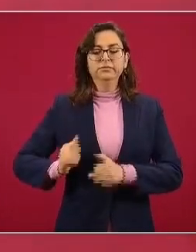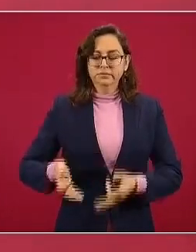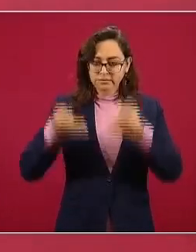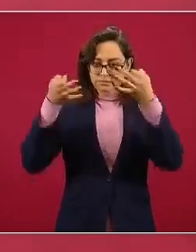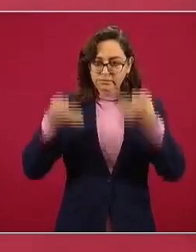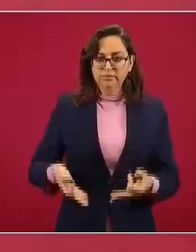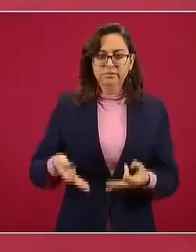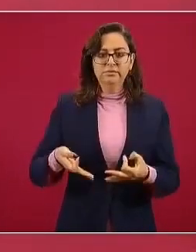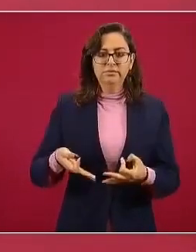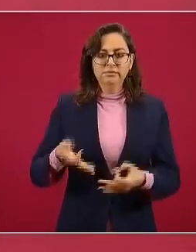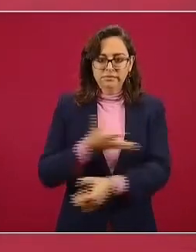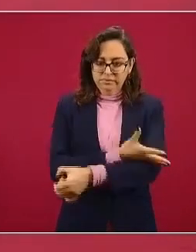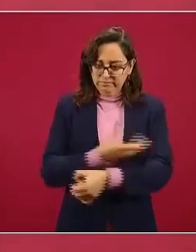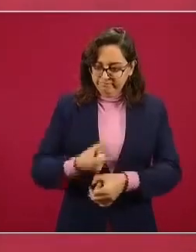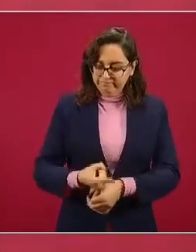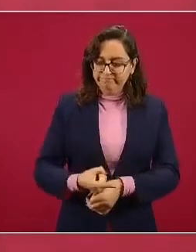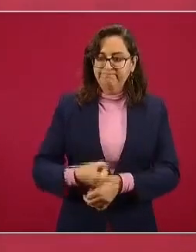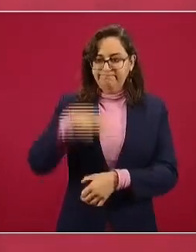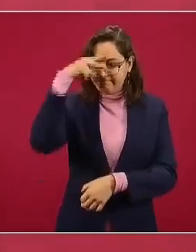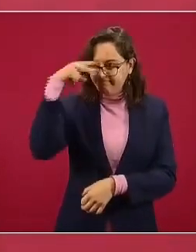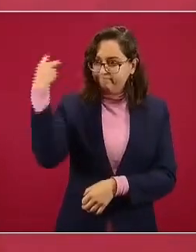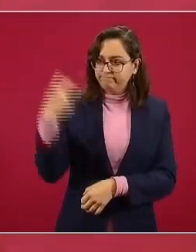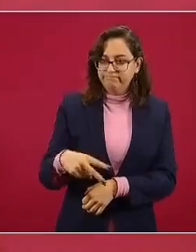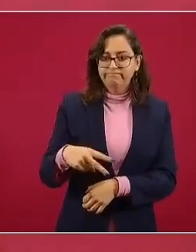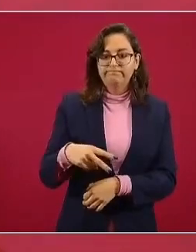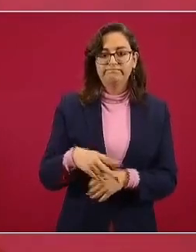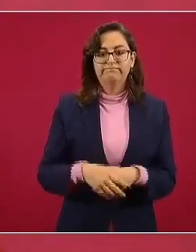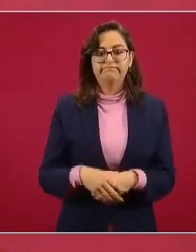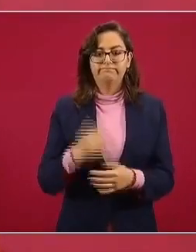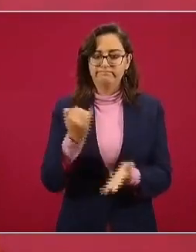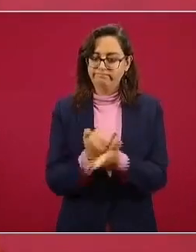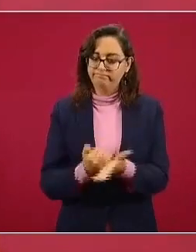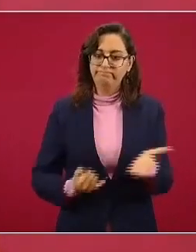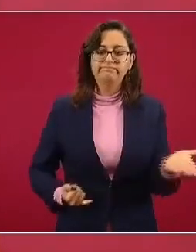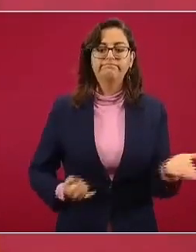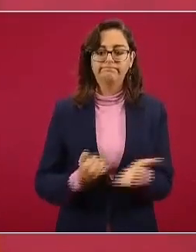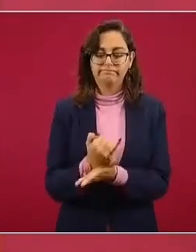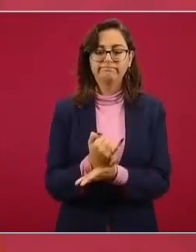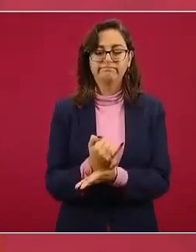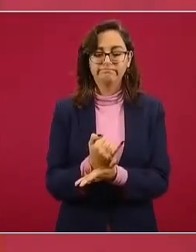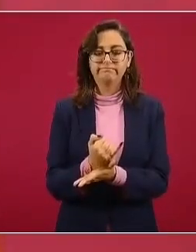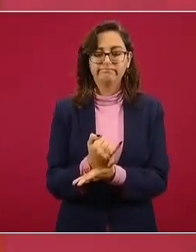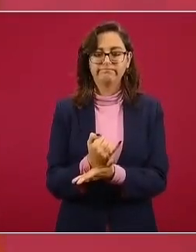competente y recta de México va a decidir